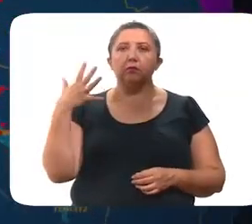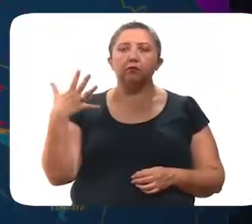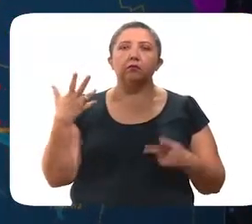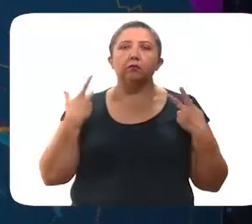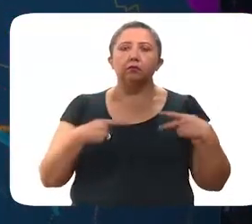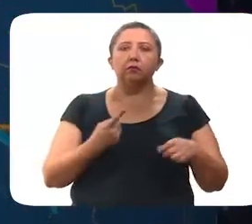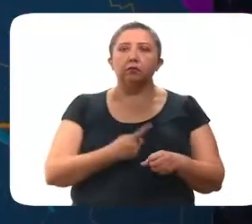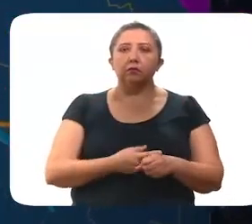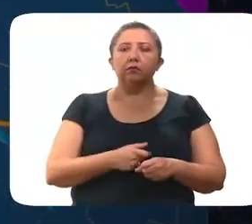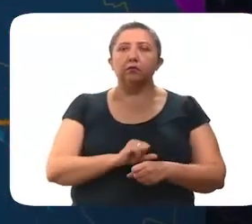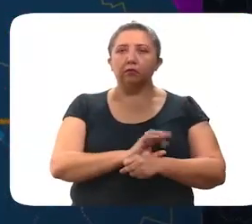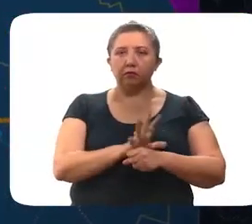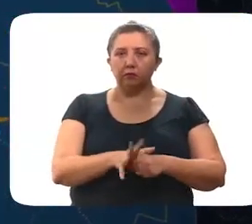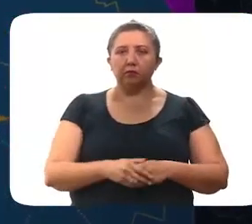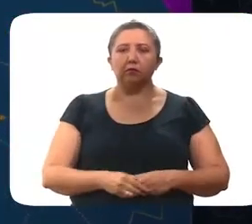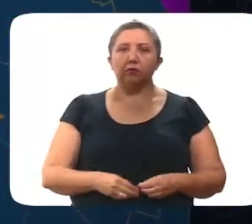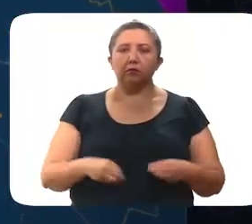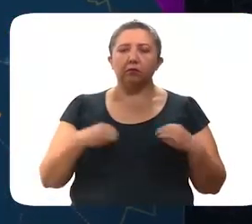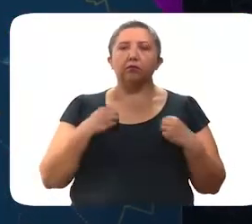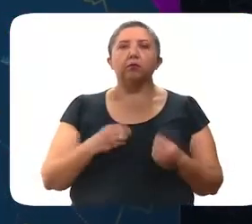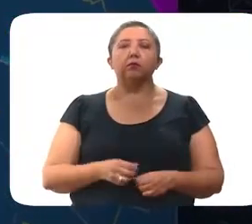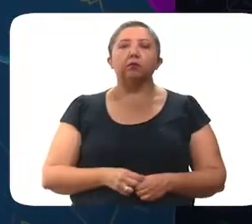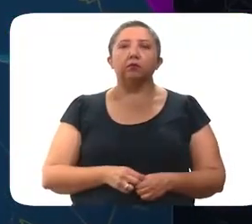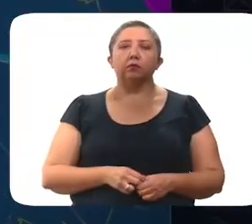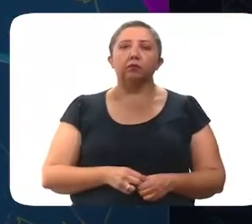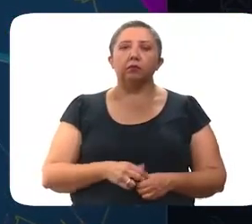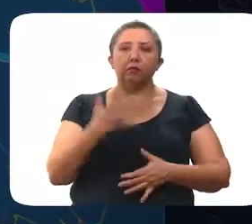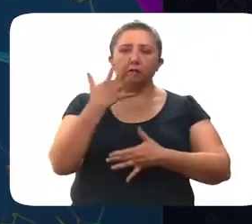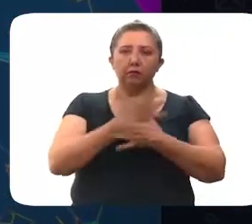61.175 personas contagiadas de coronavirus, que viven